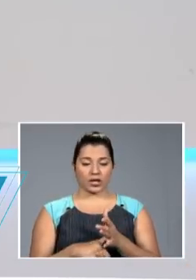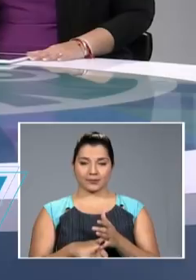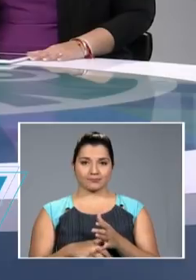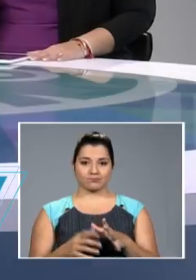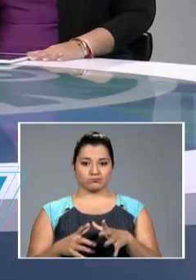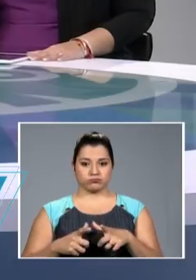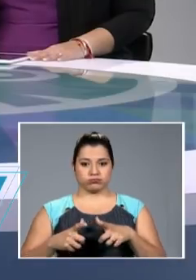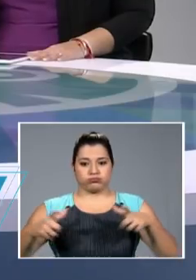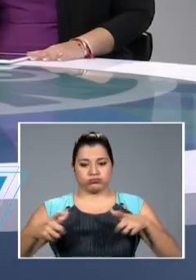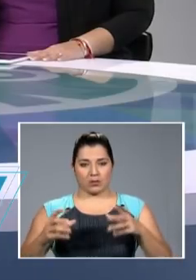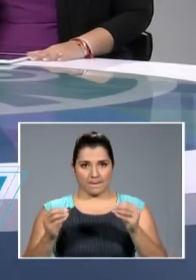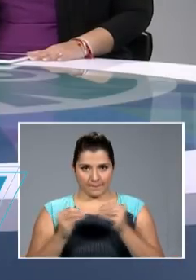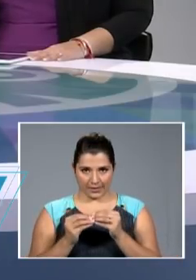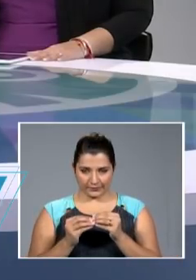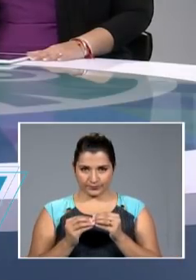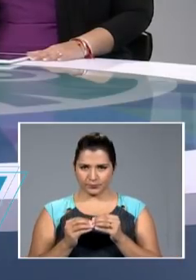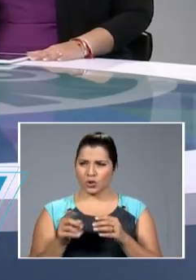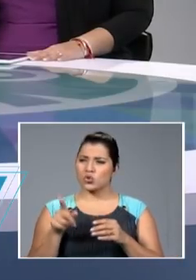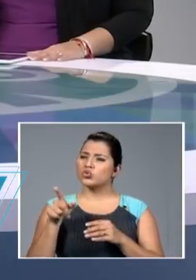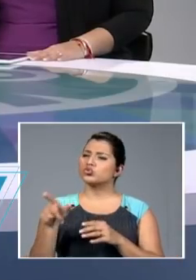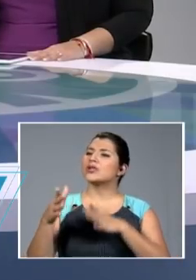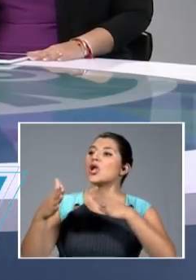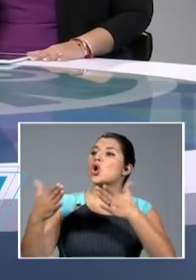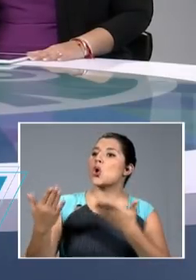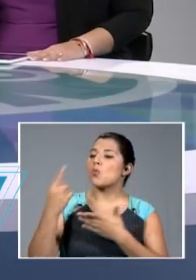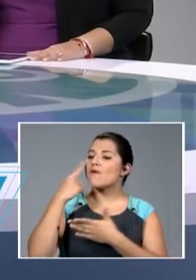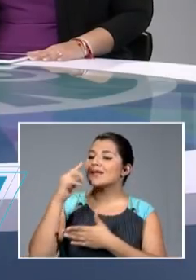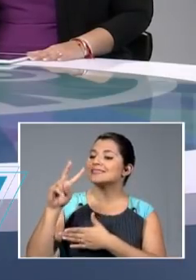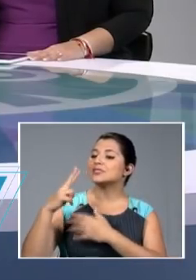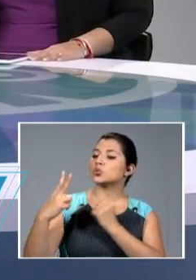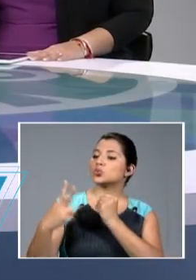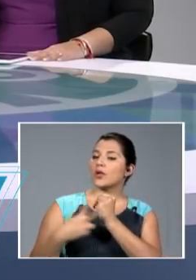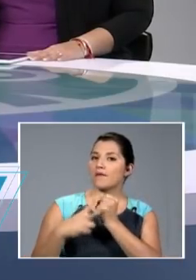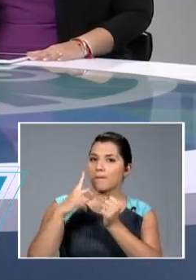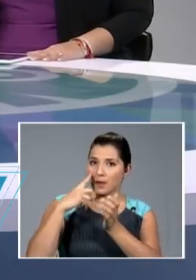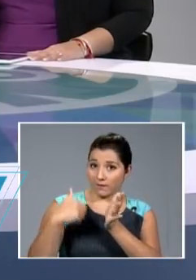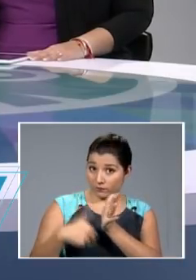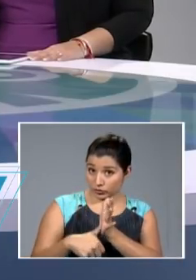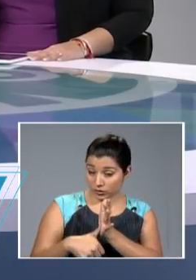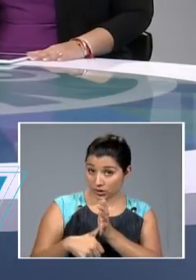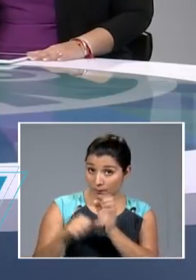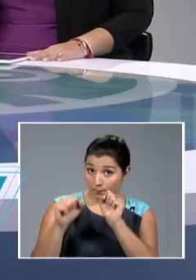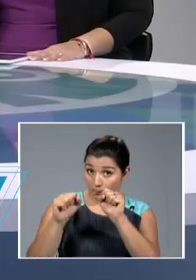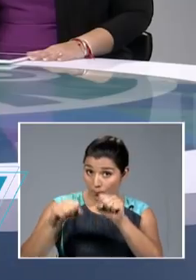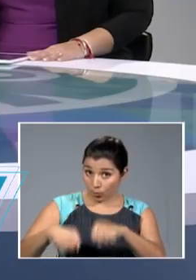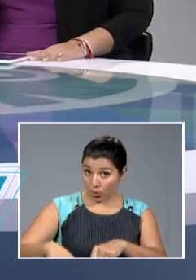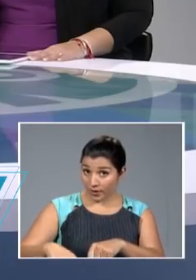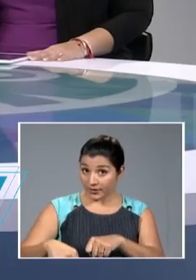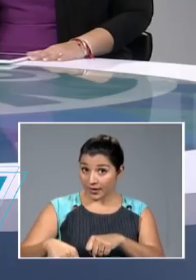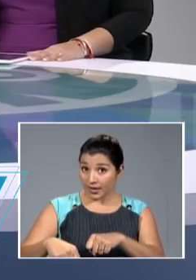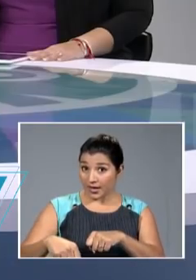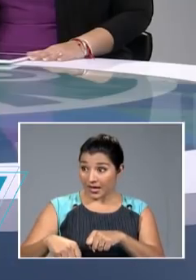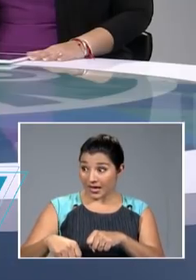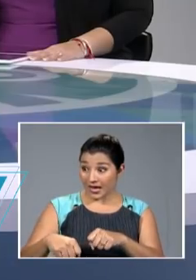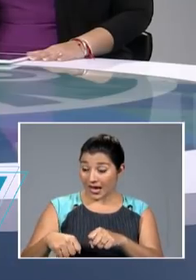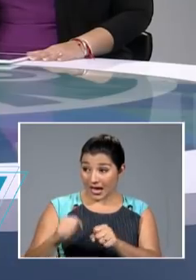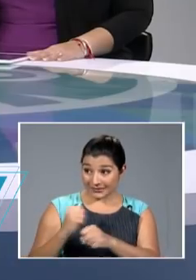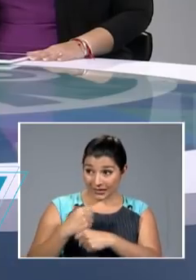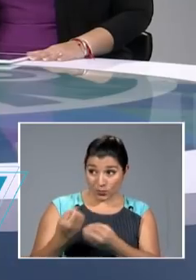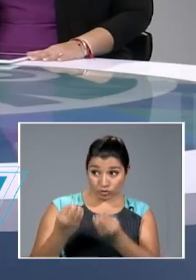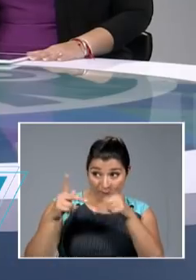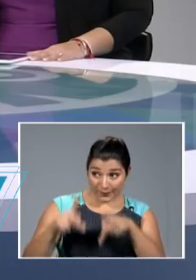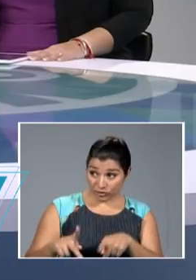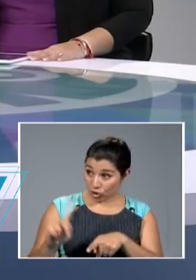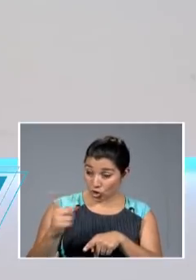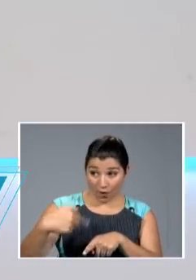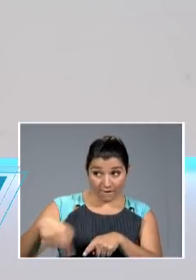sí. Precisamente, ¿cómo visualiza usted esta segunda ronda electoral? ¿Podría generarse entonces un gran porcentaje de abstencionismo? Yo tengo